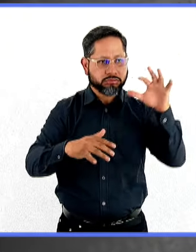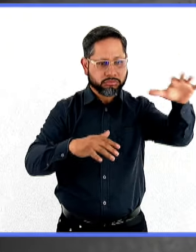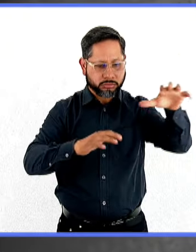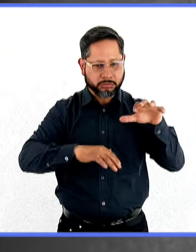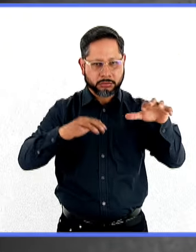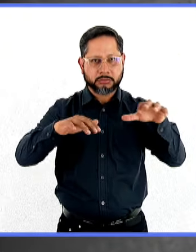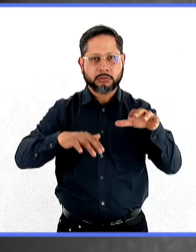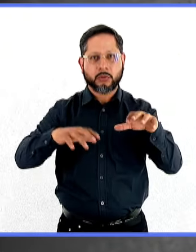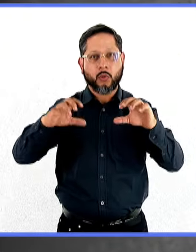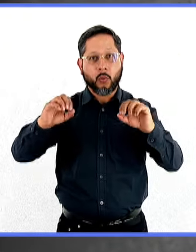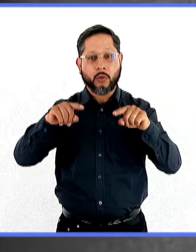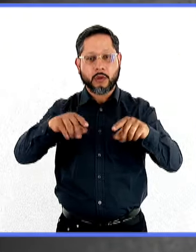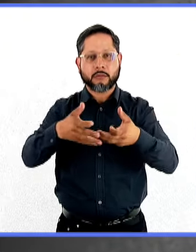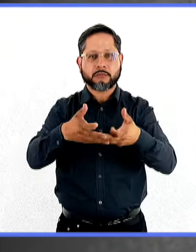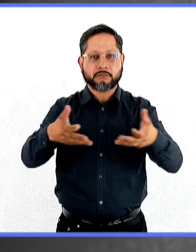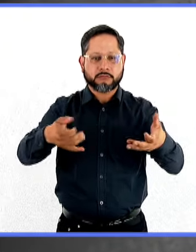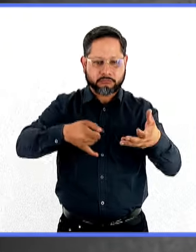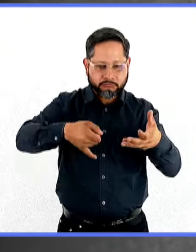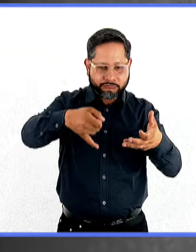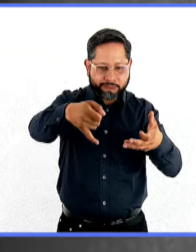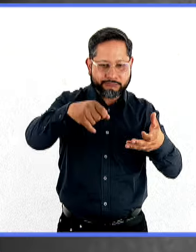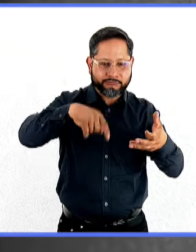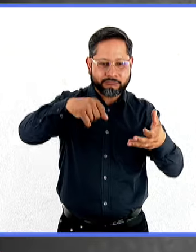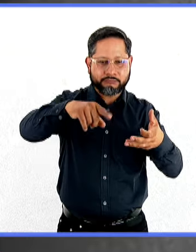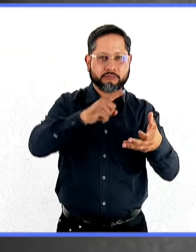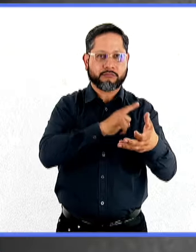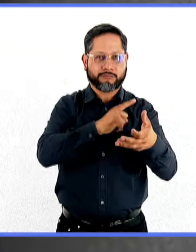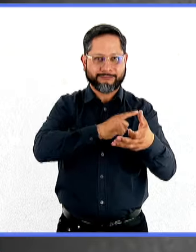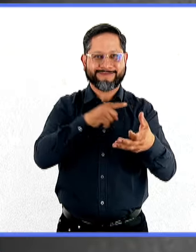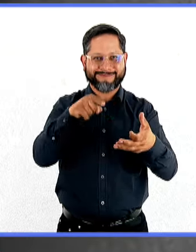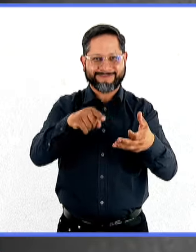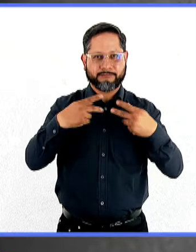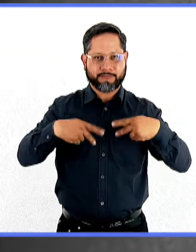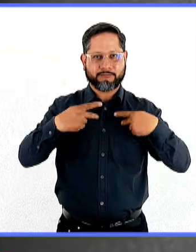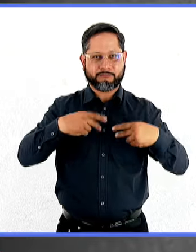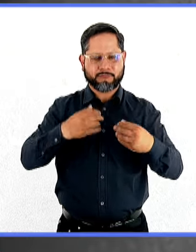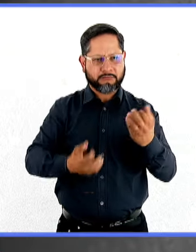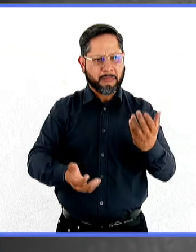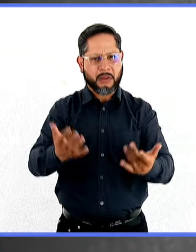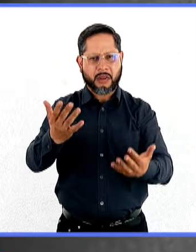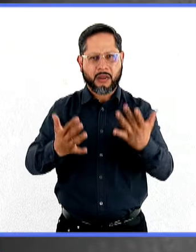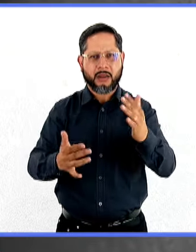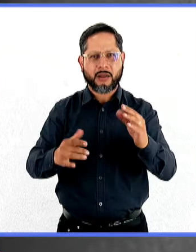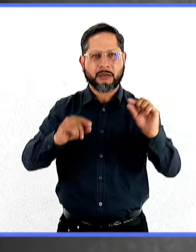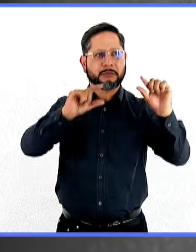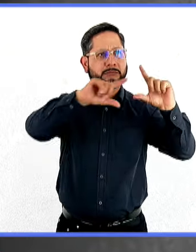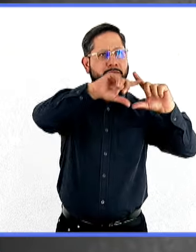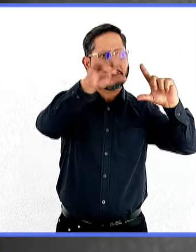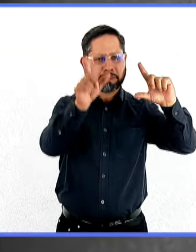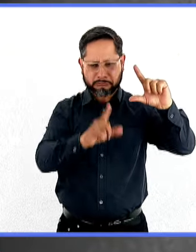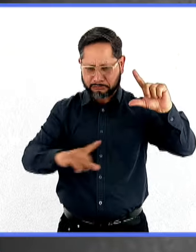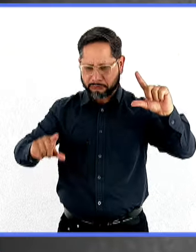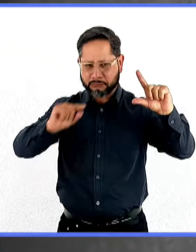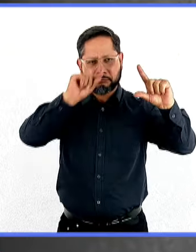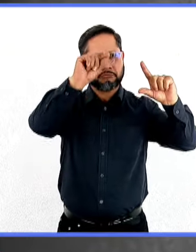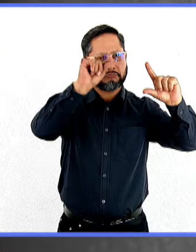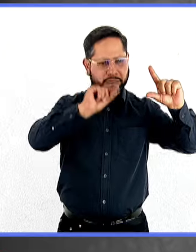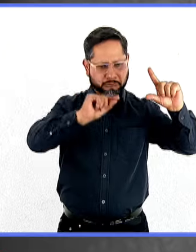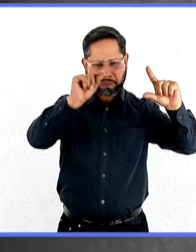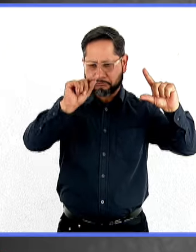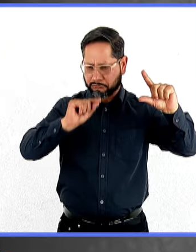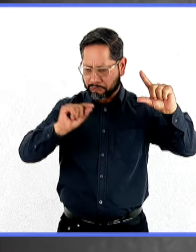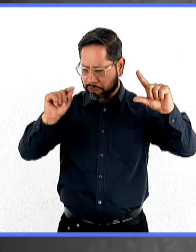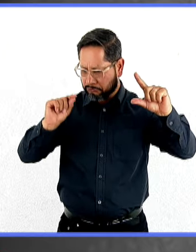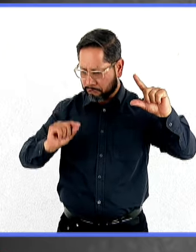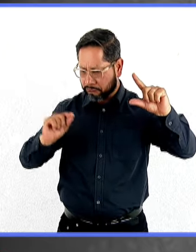agropecuarias también porque en ocasiones vemos que la República está llena de de puntos en en diferentes lugares